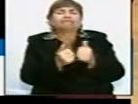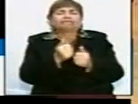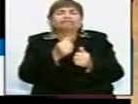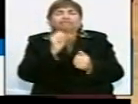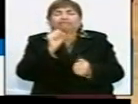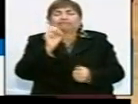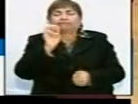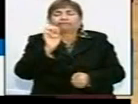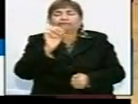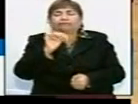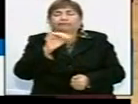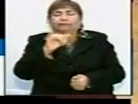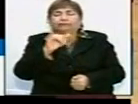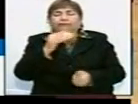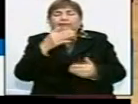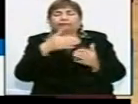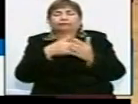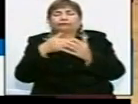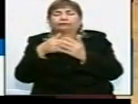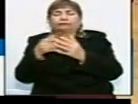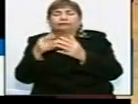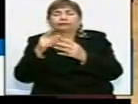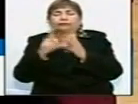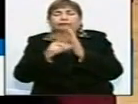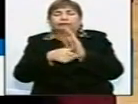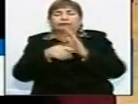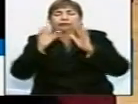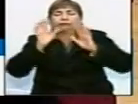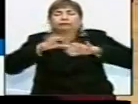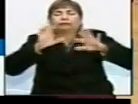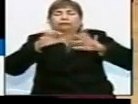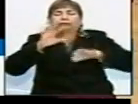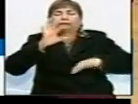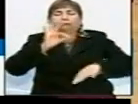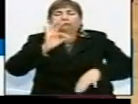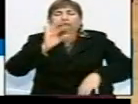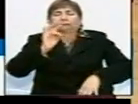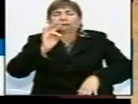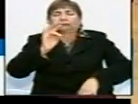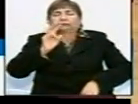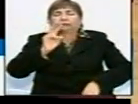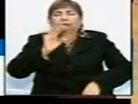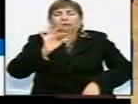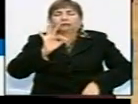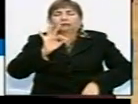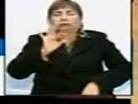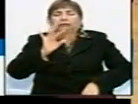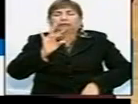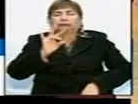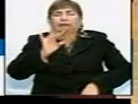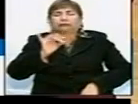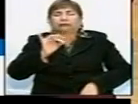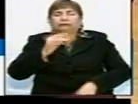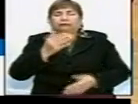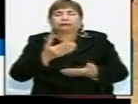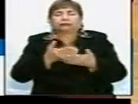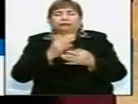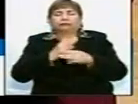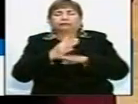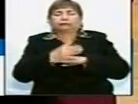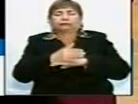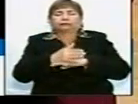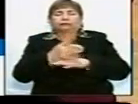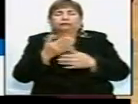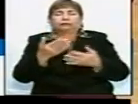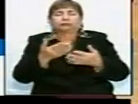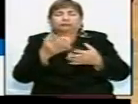el tránsito de las lluvias después del año 97 98 cuál había sido el tránsito de las lluvias